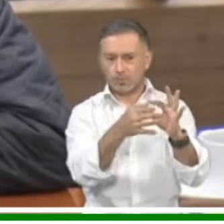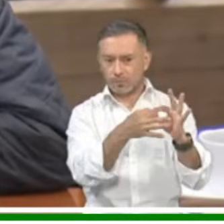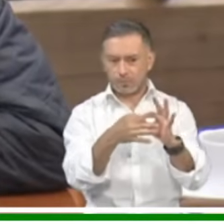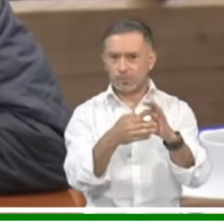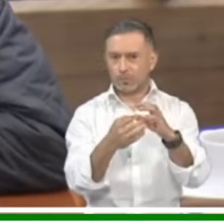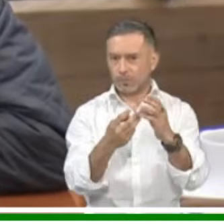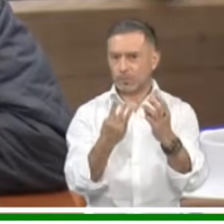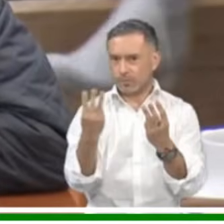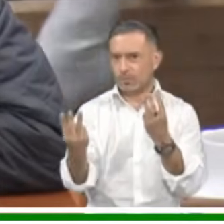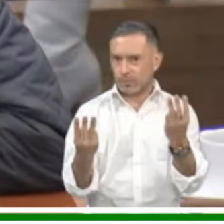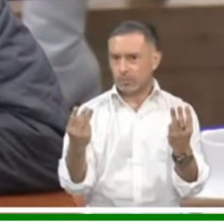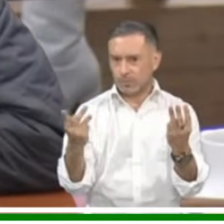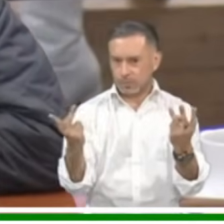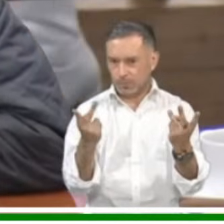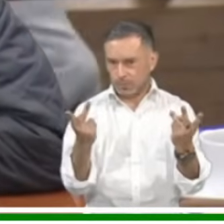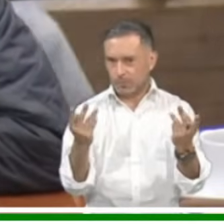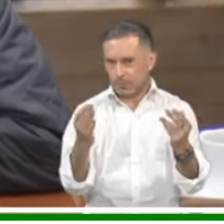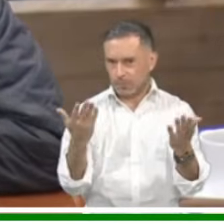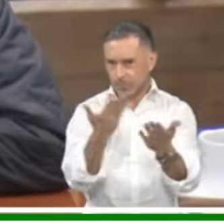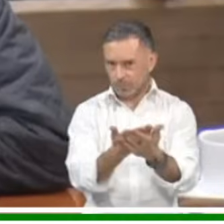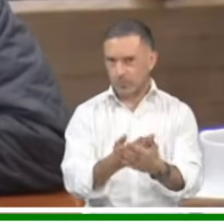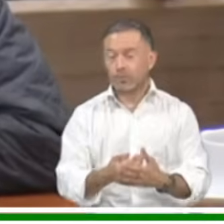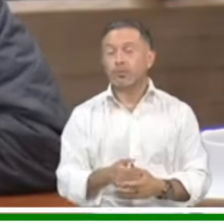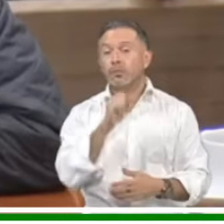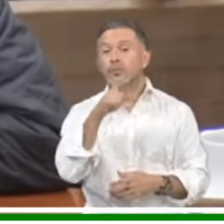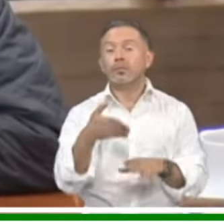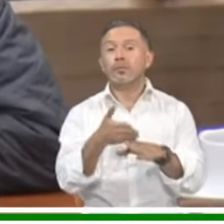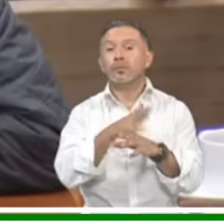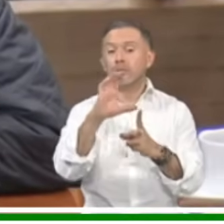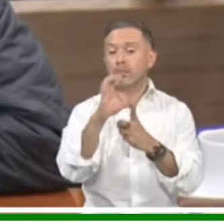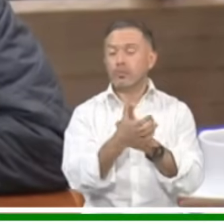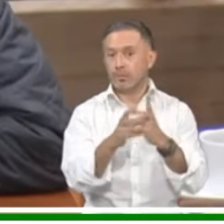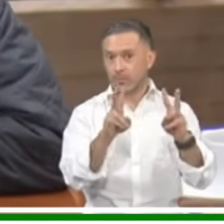yo creo que, como sucedió en la comisión de debates,